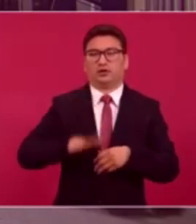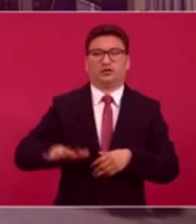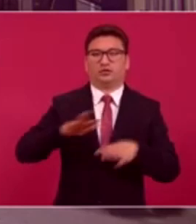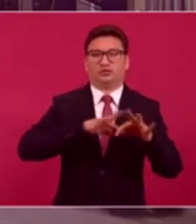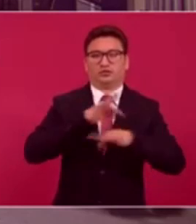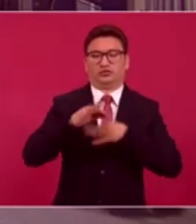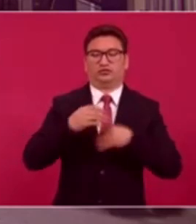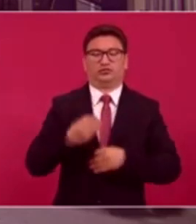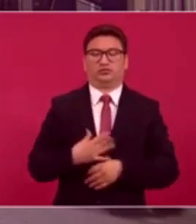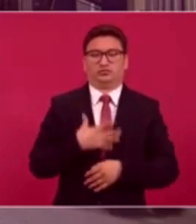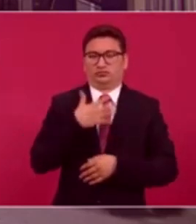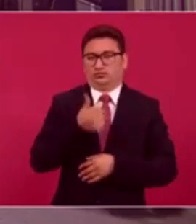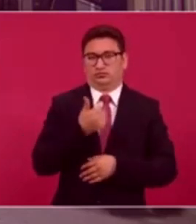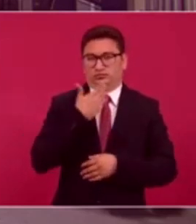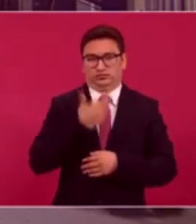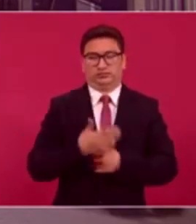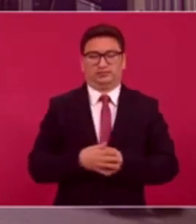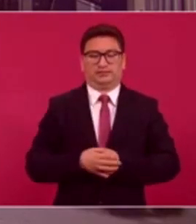bienestar,